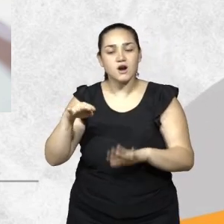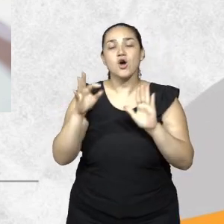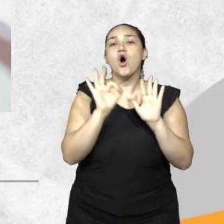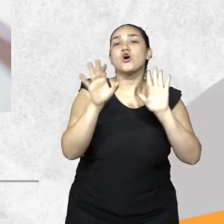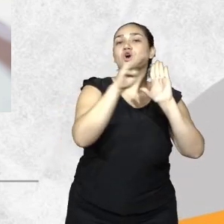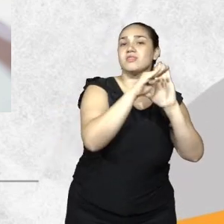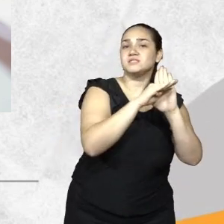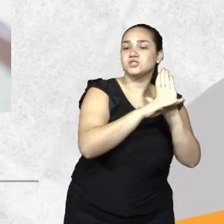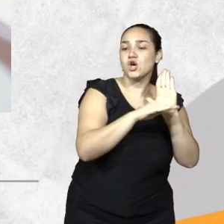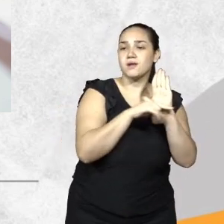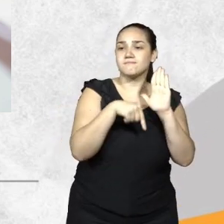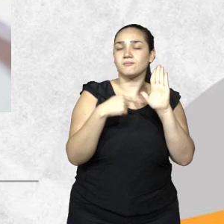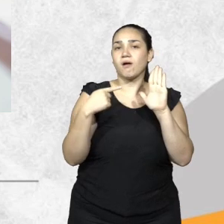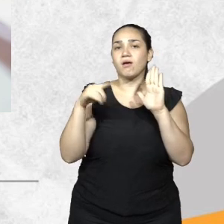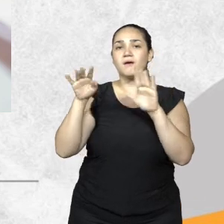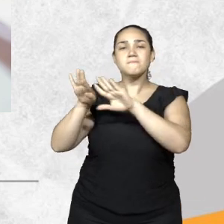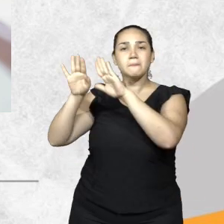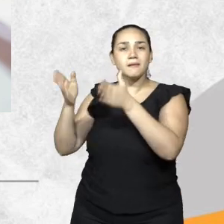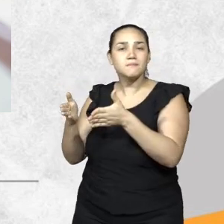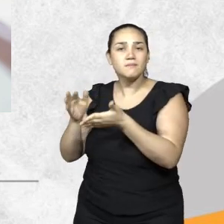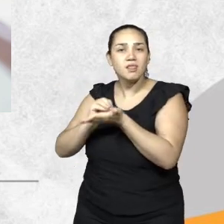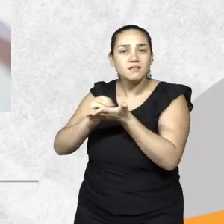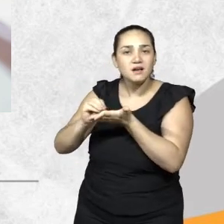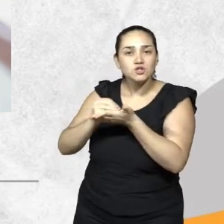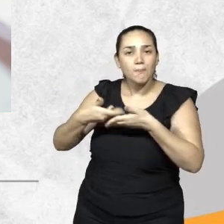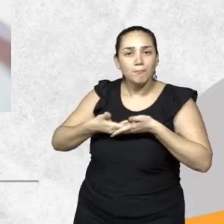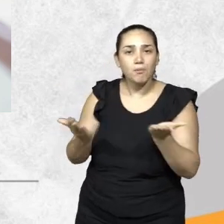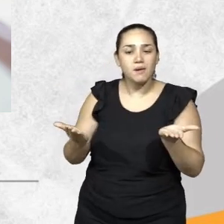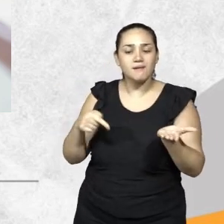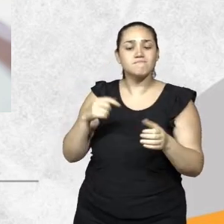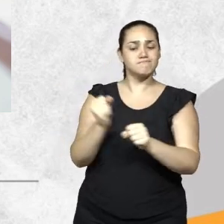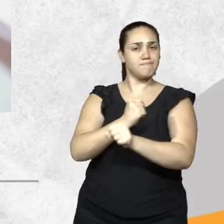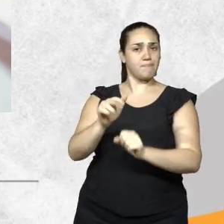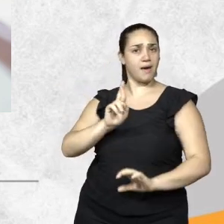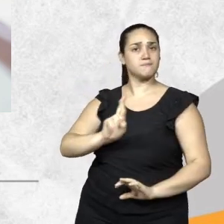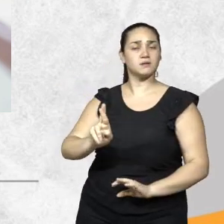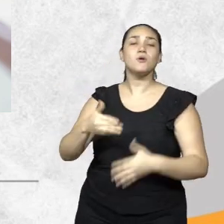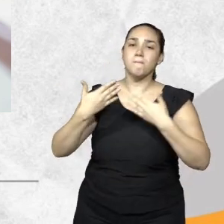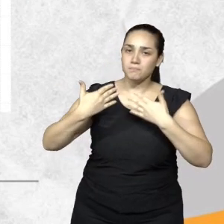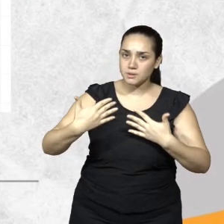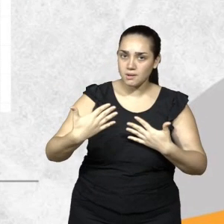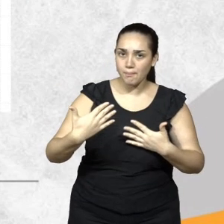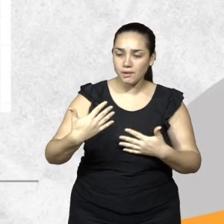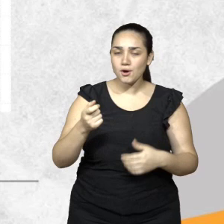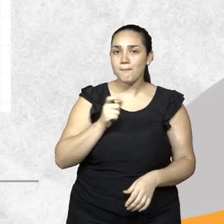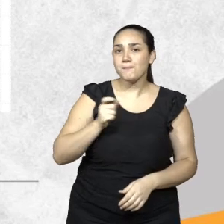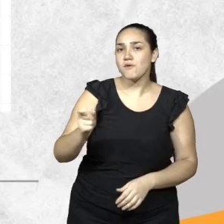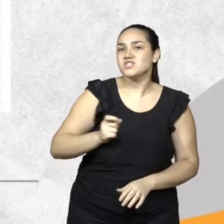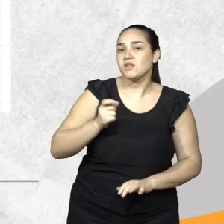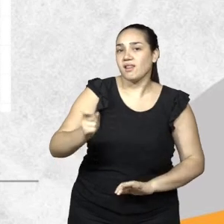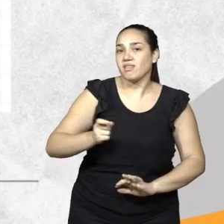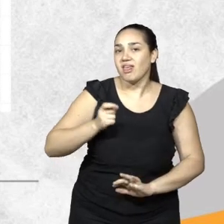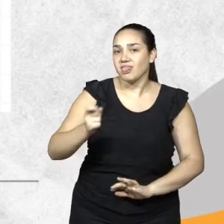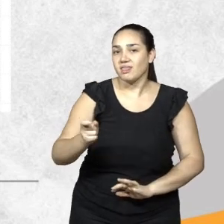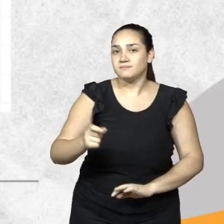condiciones por parte de la administración pública en las autorizaciones, licencias o permisos y, por supuesto, la provisionalidad.